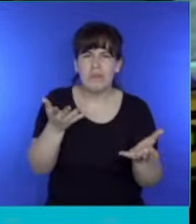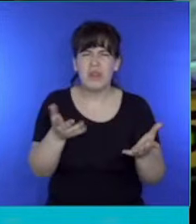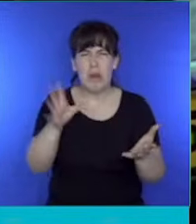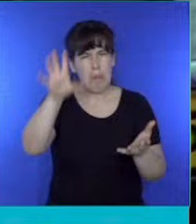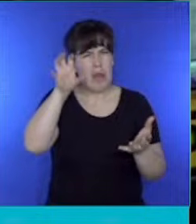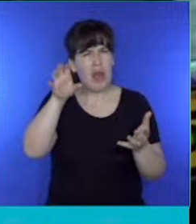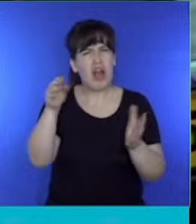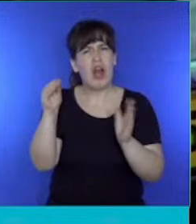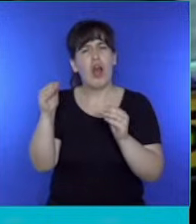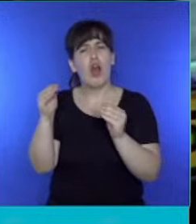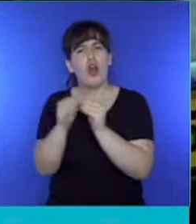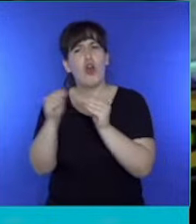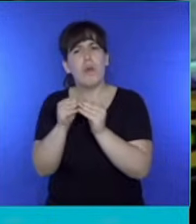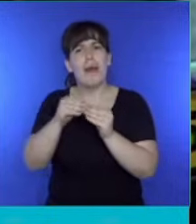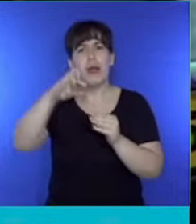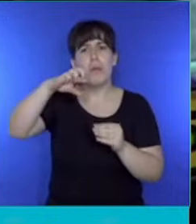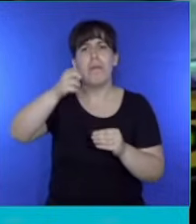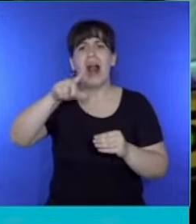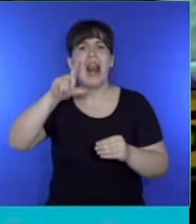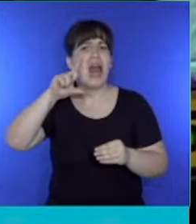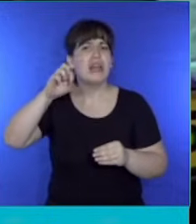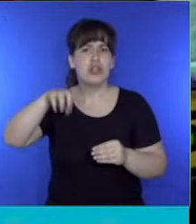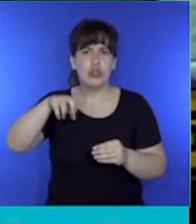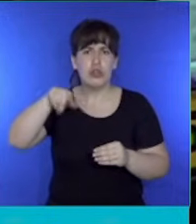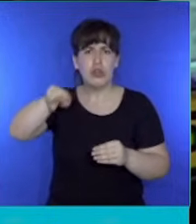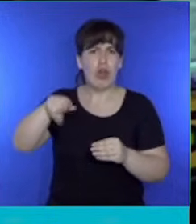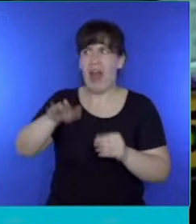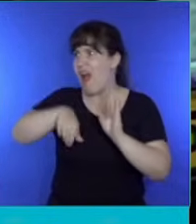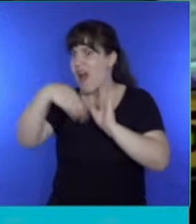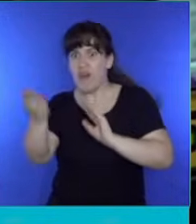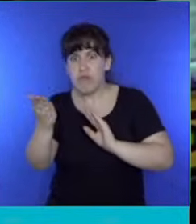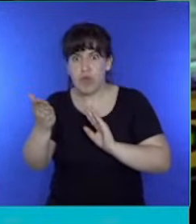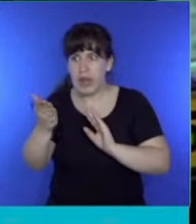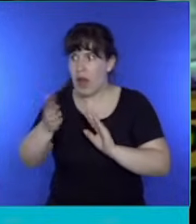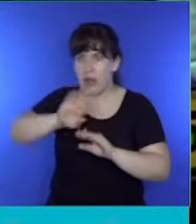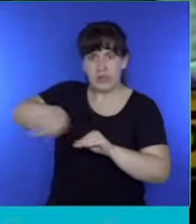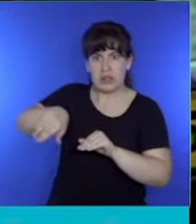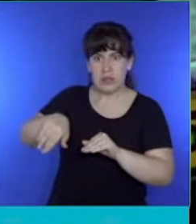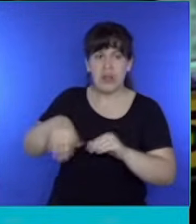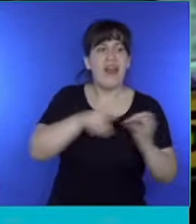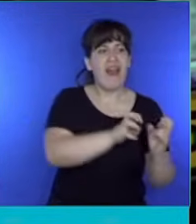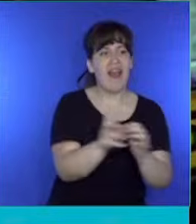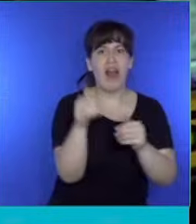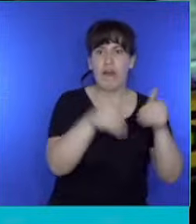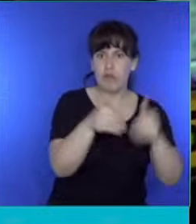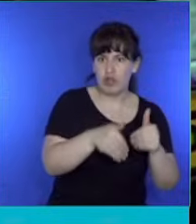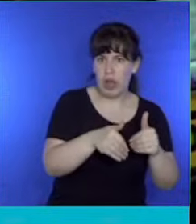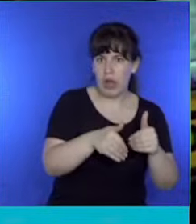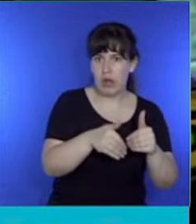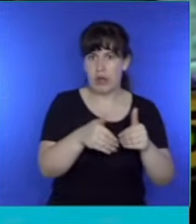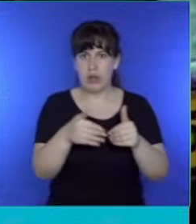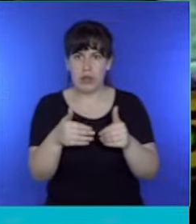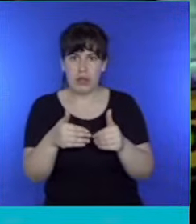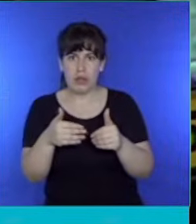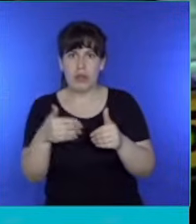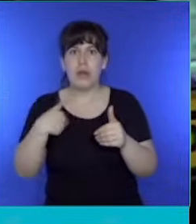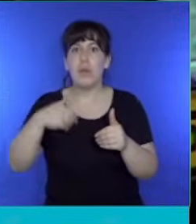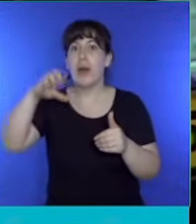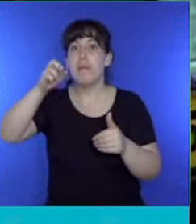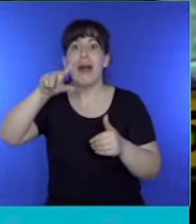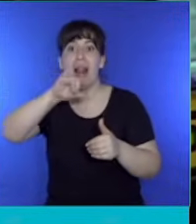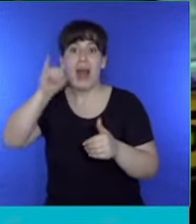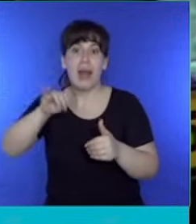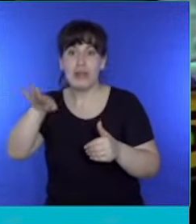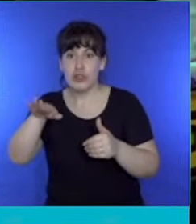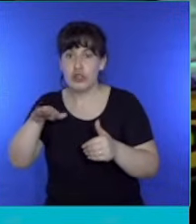dejaron al compañero Palazzo afuera hasta que se pudiera votar esa ley. Y luego dejaron entrar a Palazzo cuando ya se